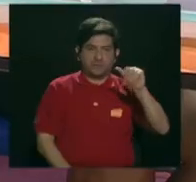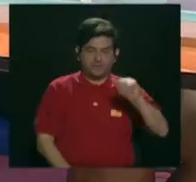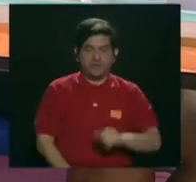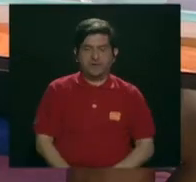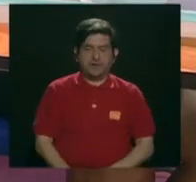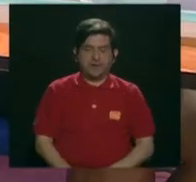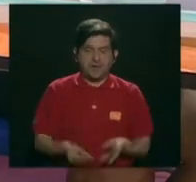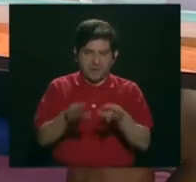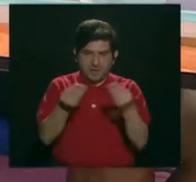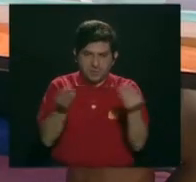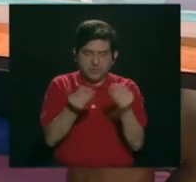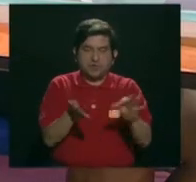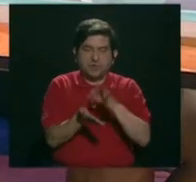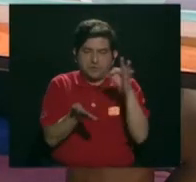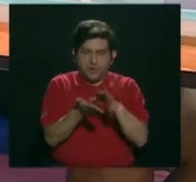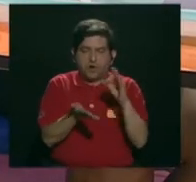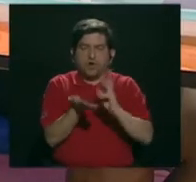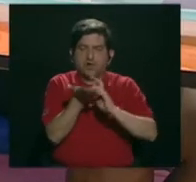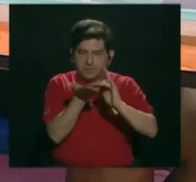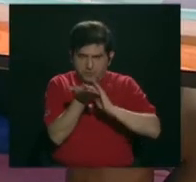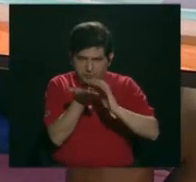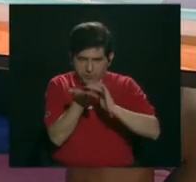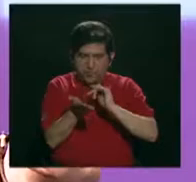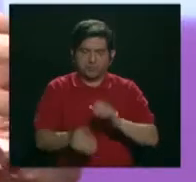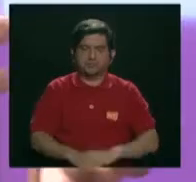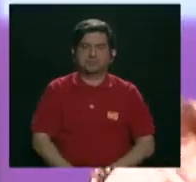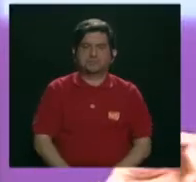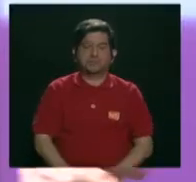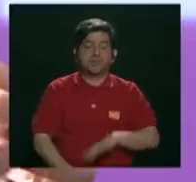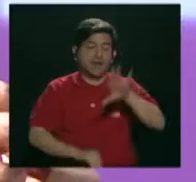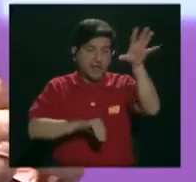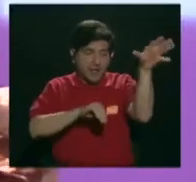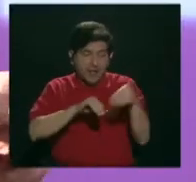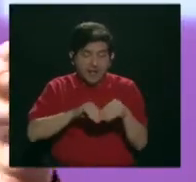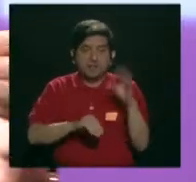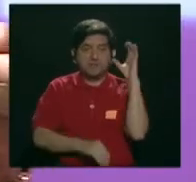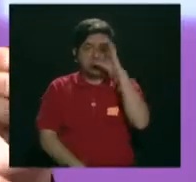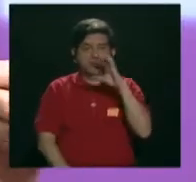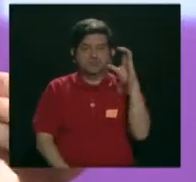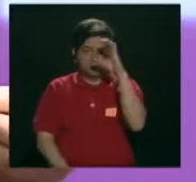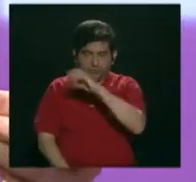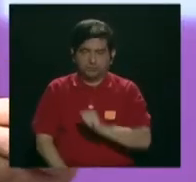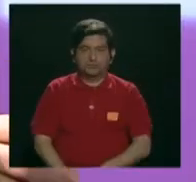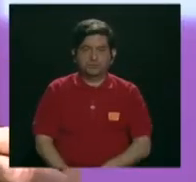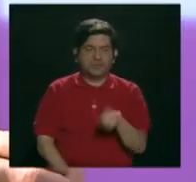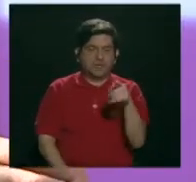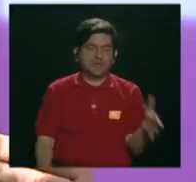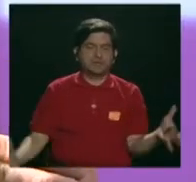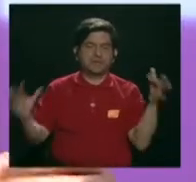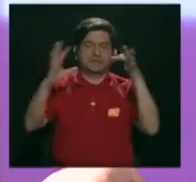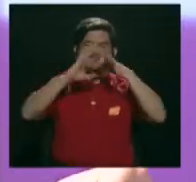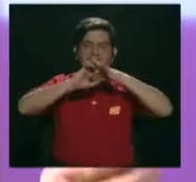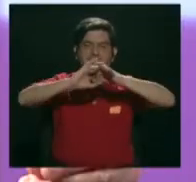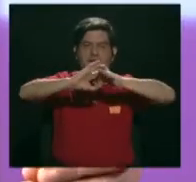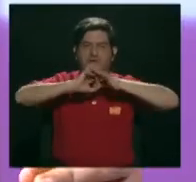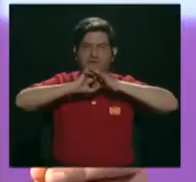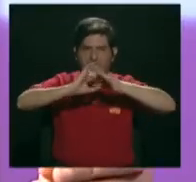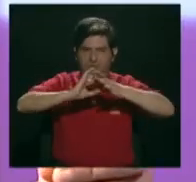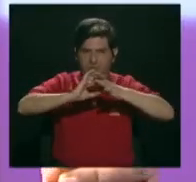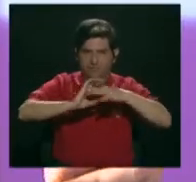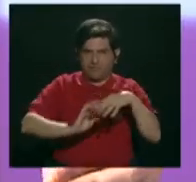es productora de frijoles y arroz, y que además buscar esta conjunción